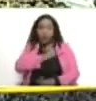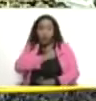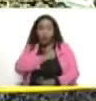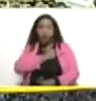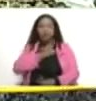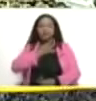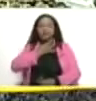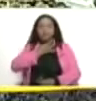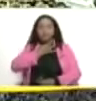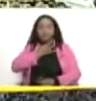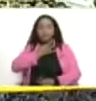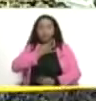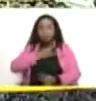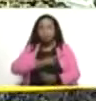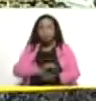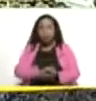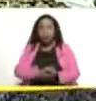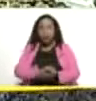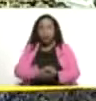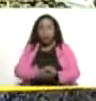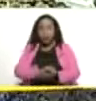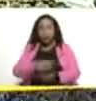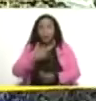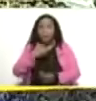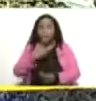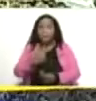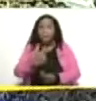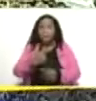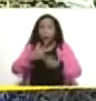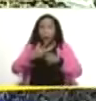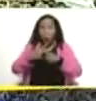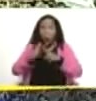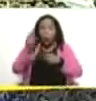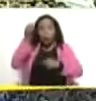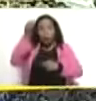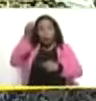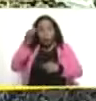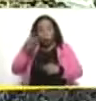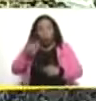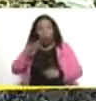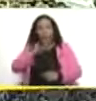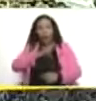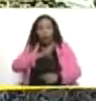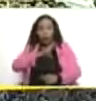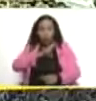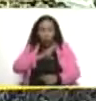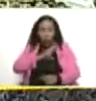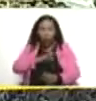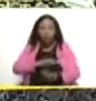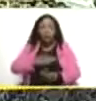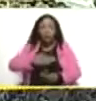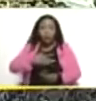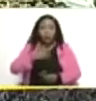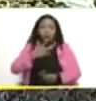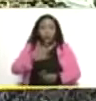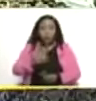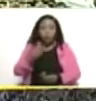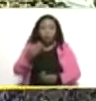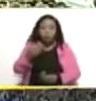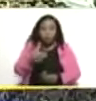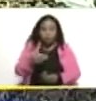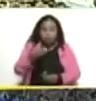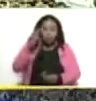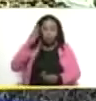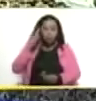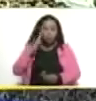evangélicos y a los que profesen otras creencias y otras religiones, podemos decir que además de